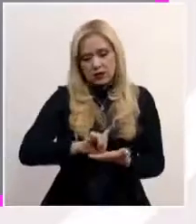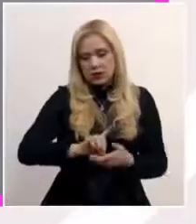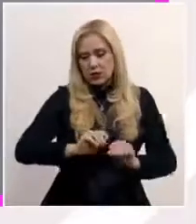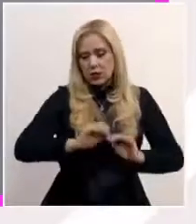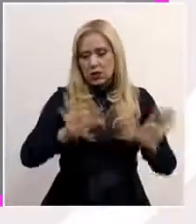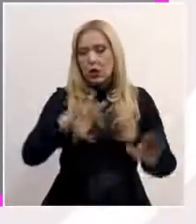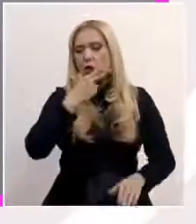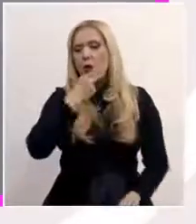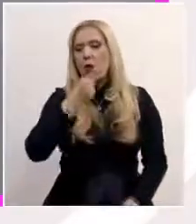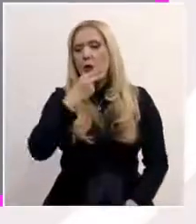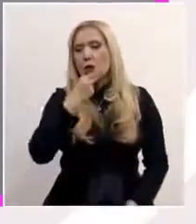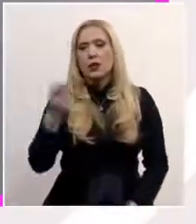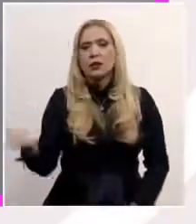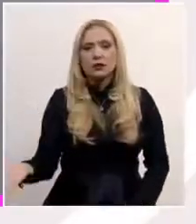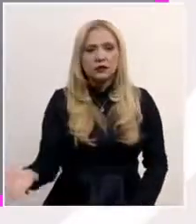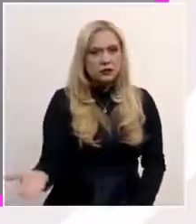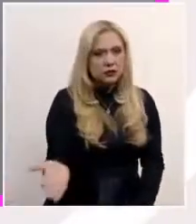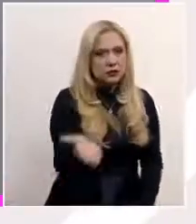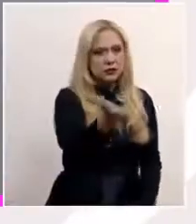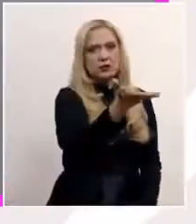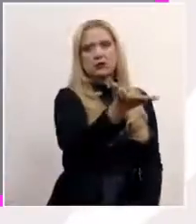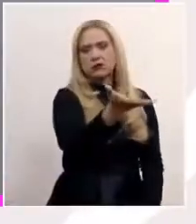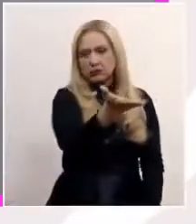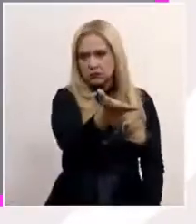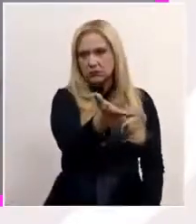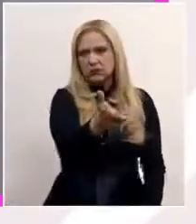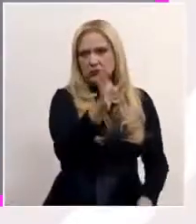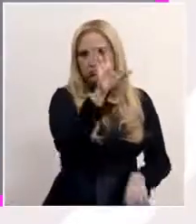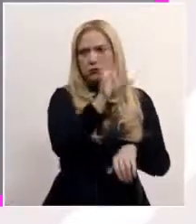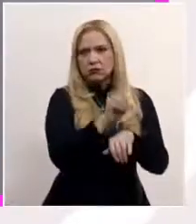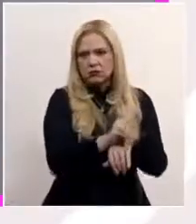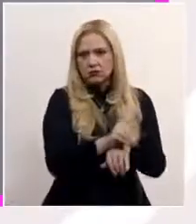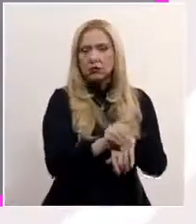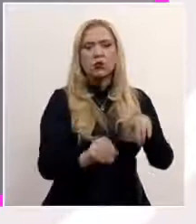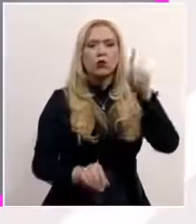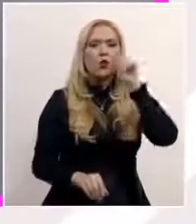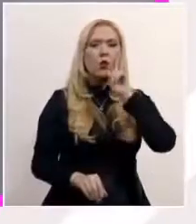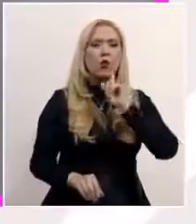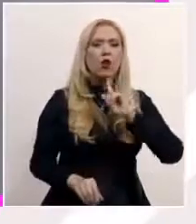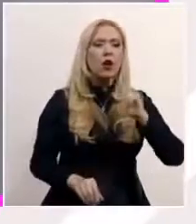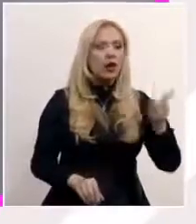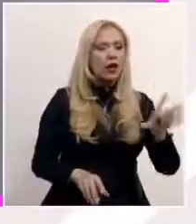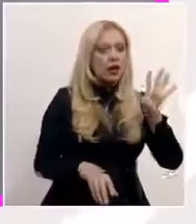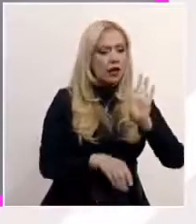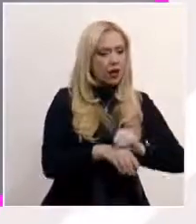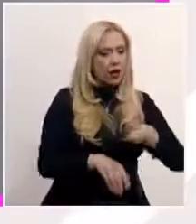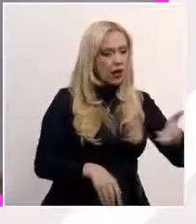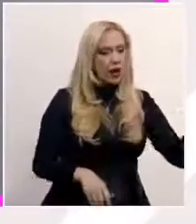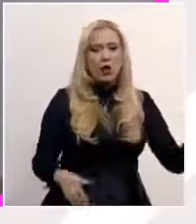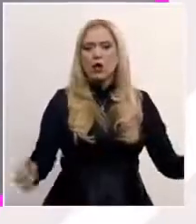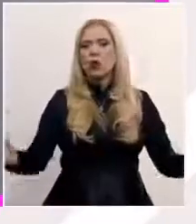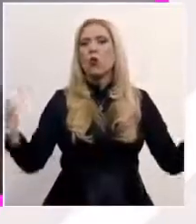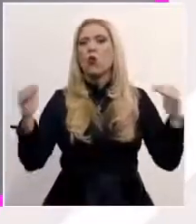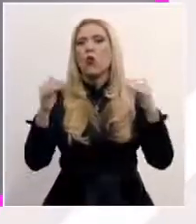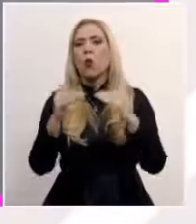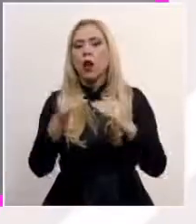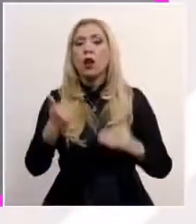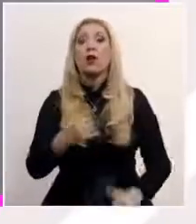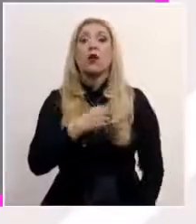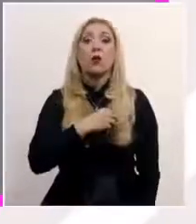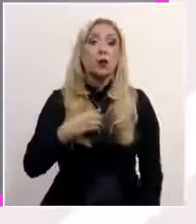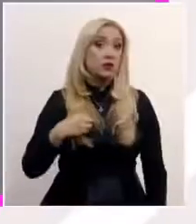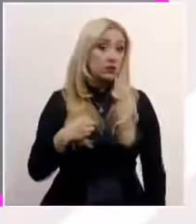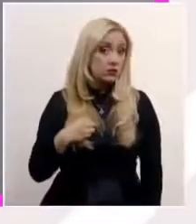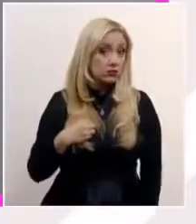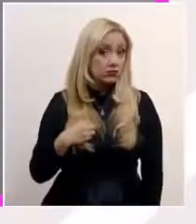hombres deben de poder exigir, que sea igual al de las mujeres, pero también una obligación, ¿no? Para que